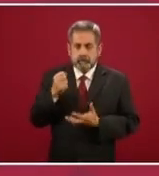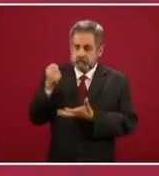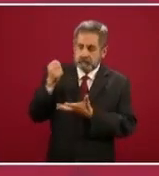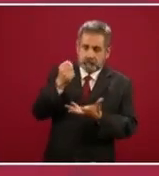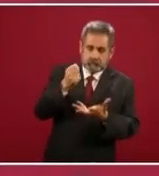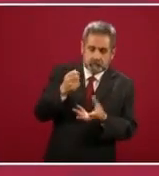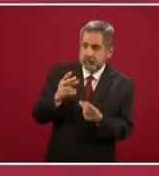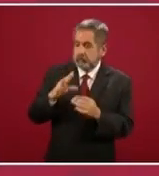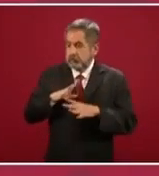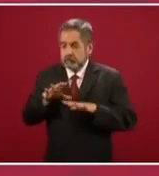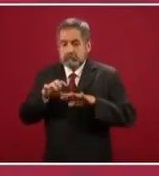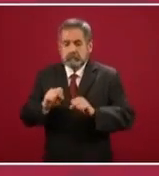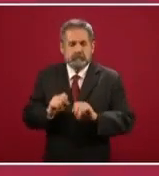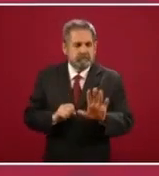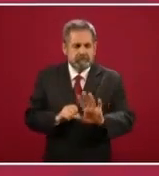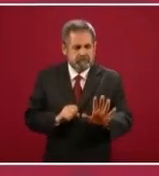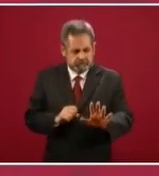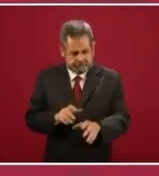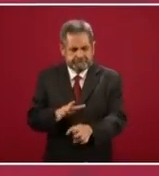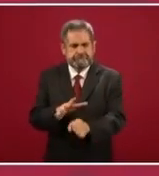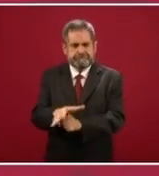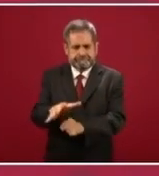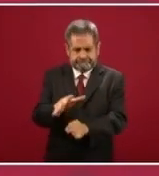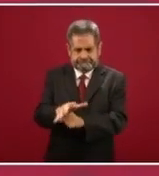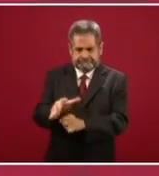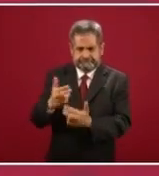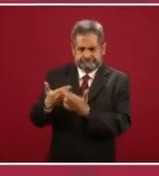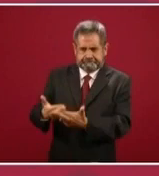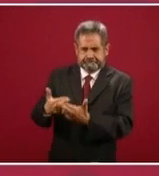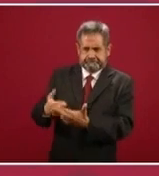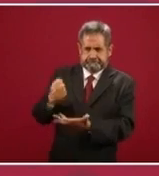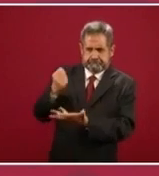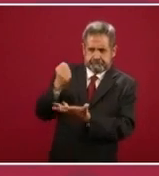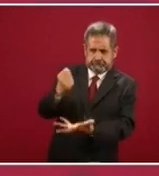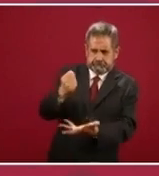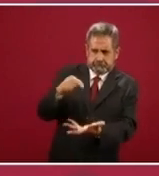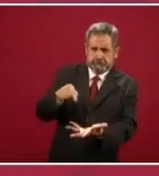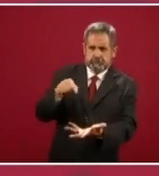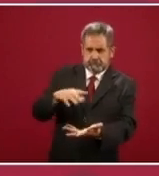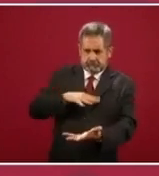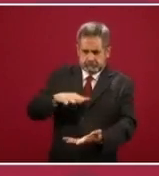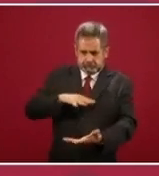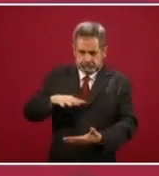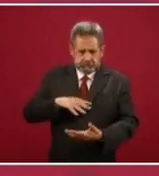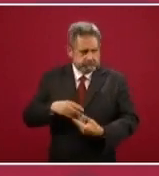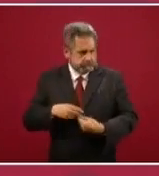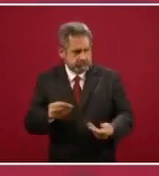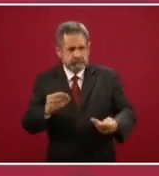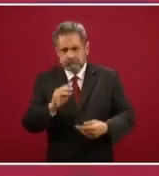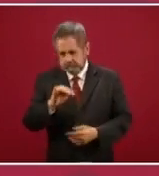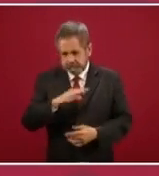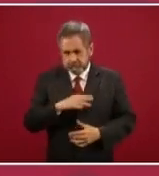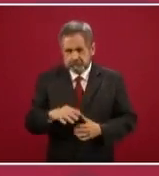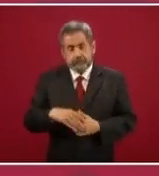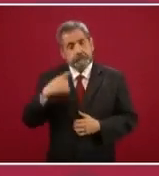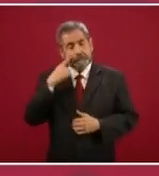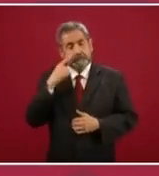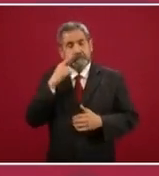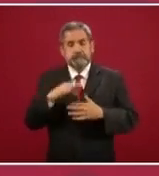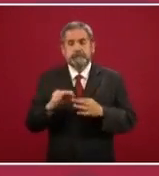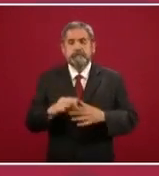presupuesto, tenemos recursos. Miren, para